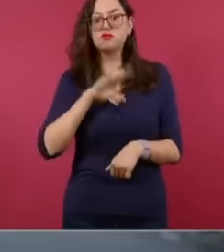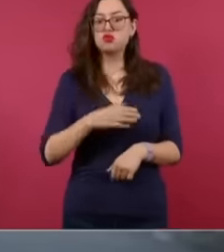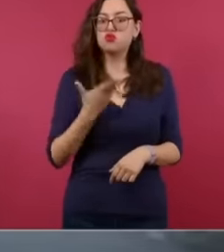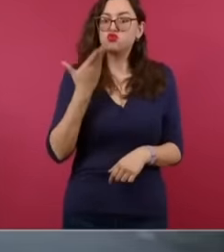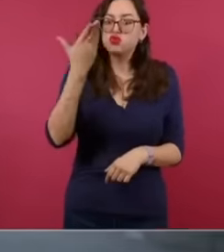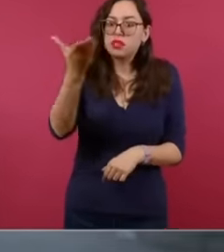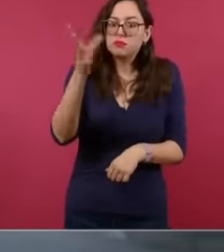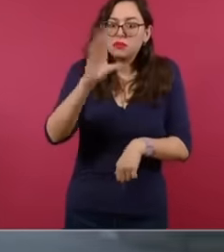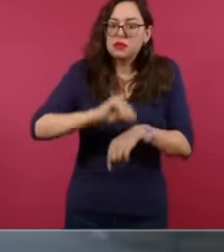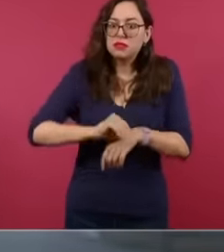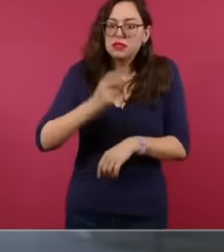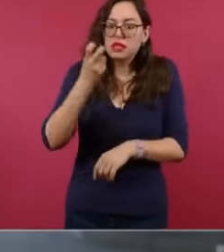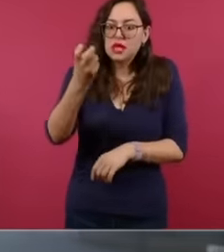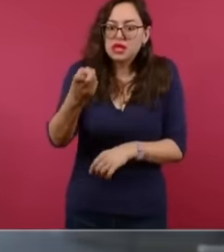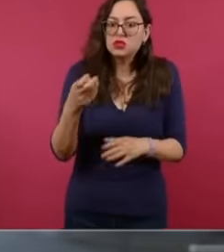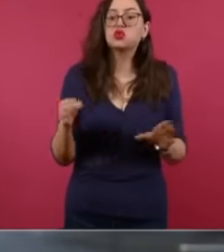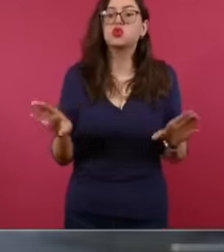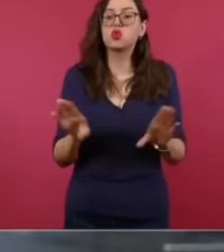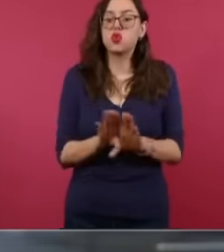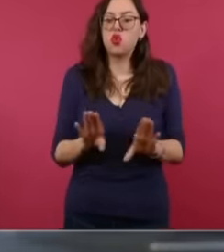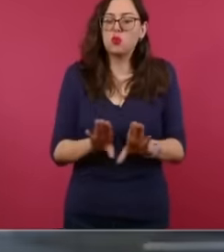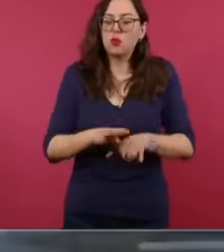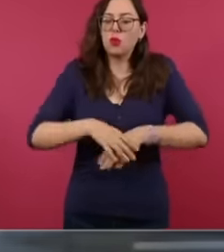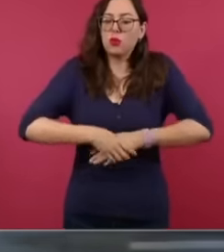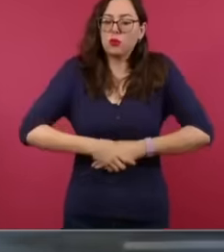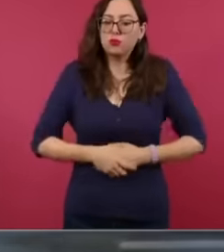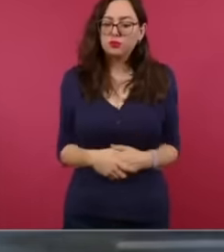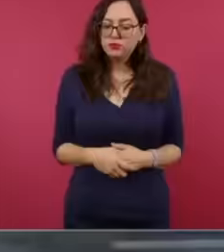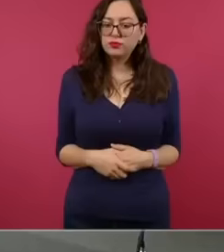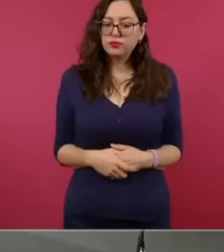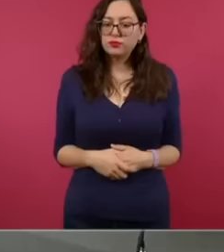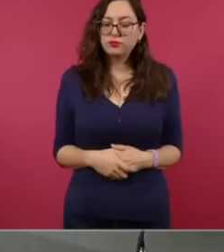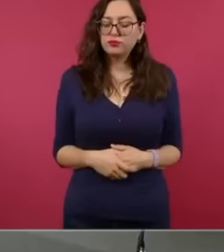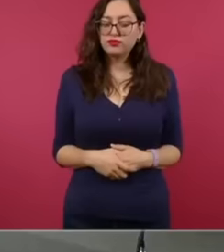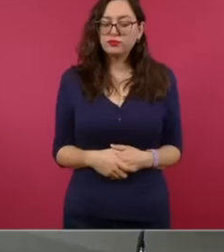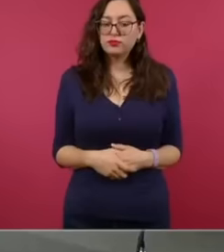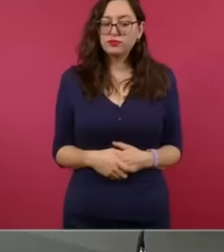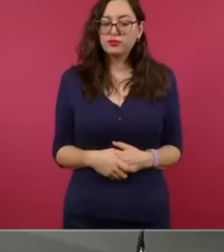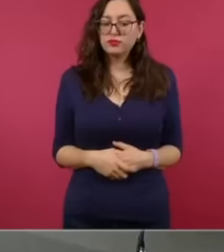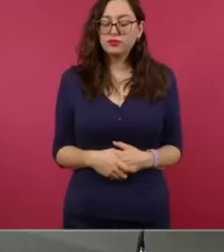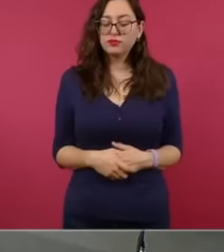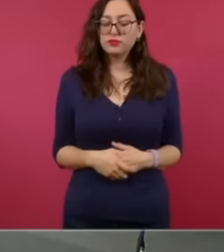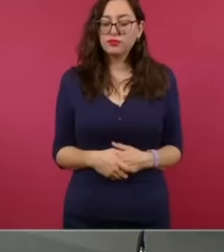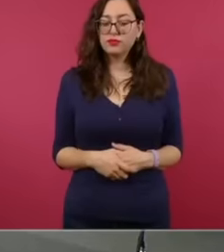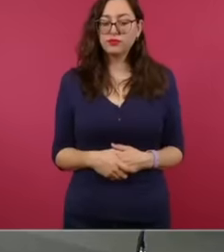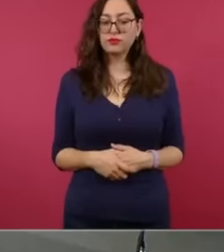eso, presidente? ¿Cómo lo permite? Es que soy yo